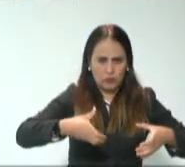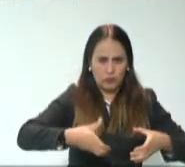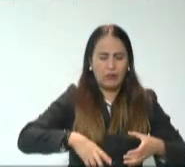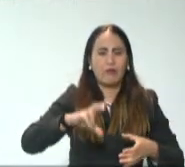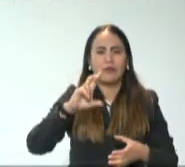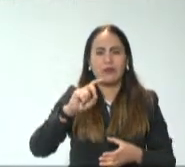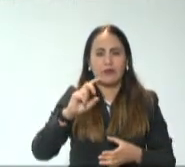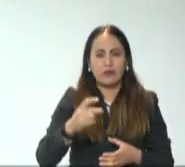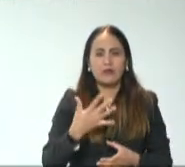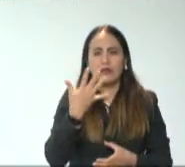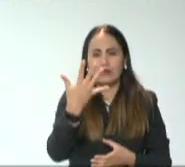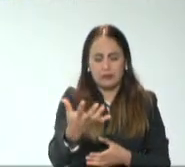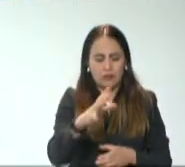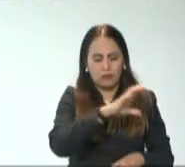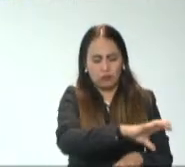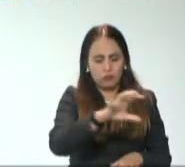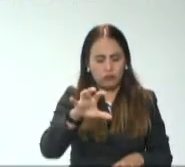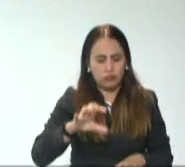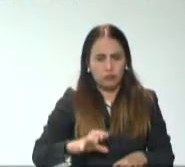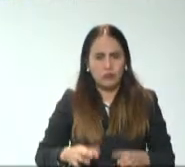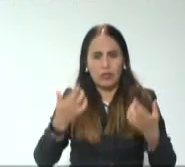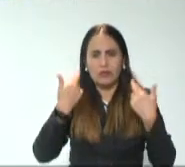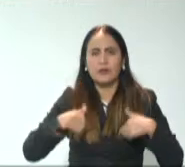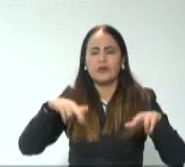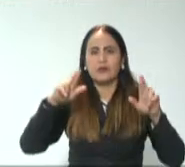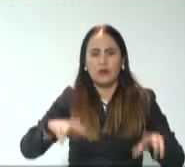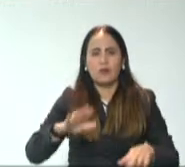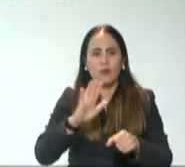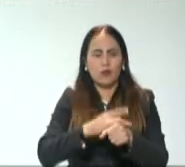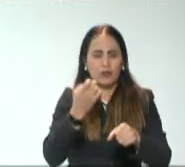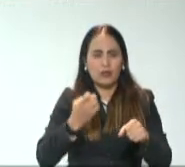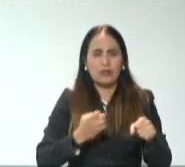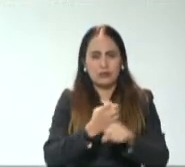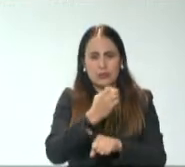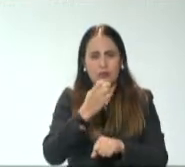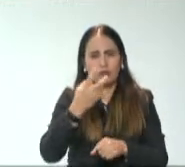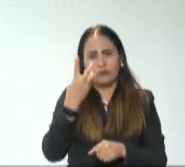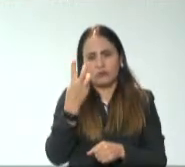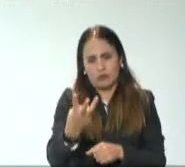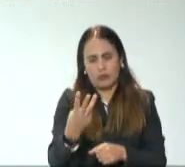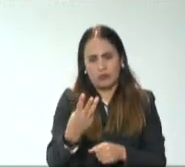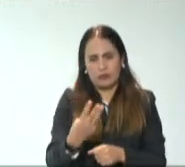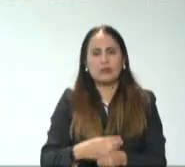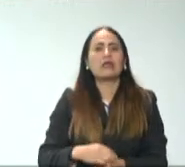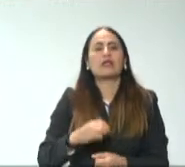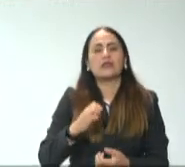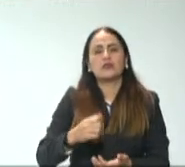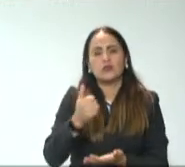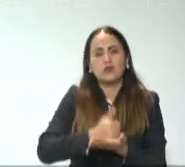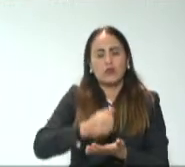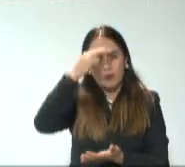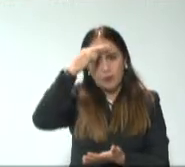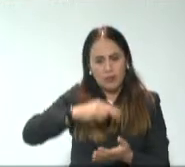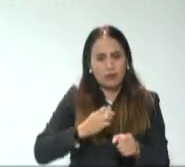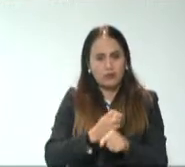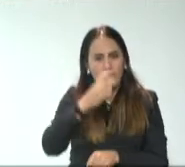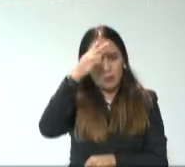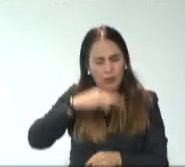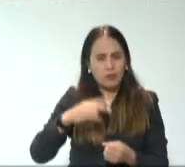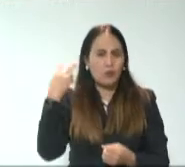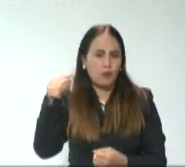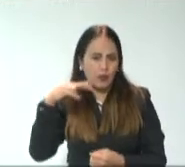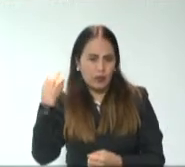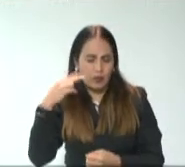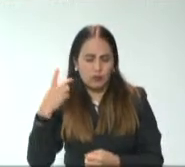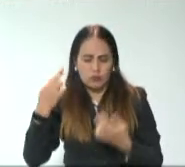35 representaciones son 35 porque hay tres estados la Ciudad de México el estado de México y Veracruz que tienen eh dos